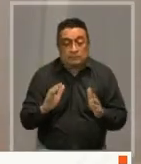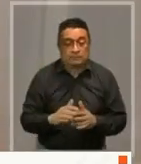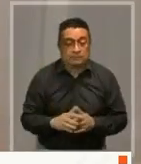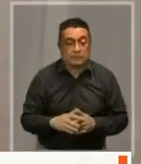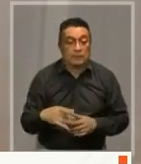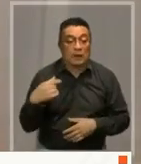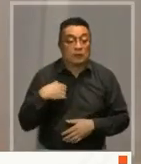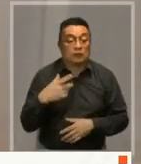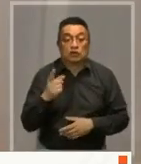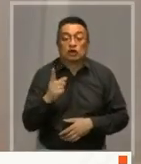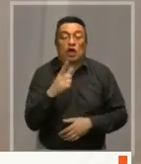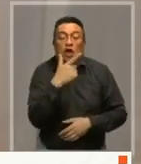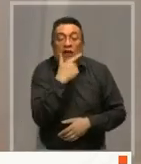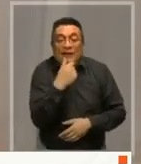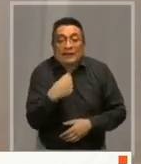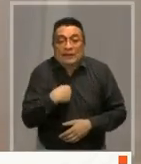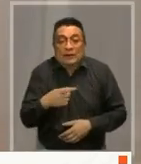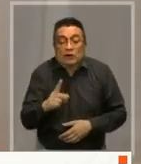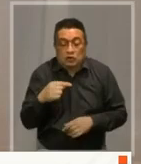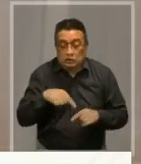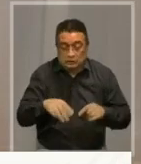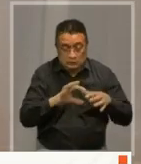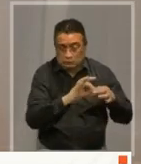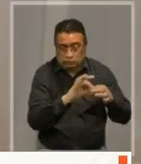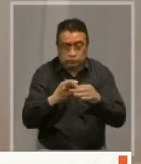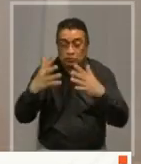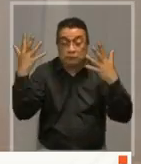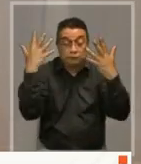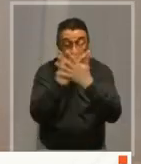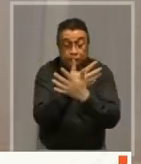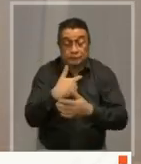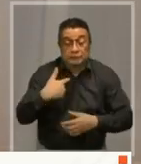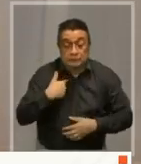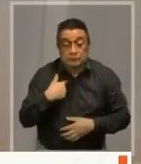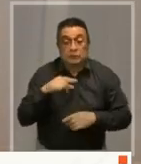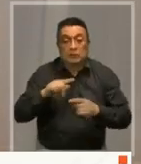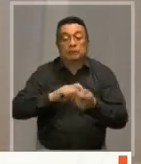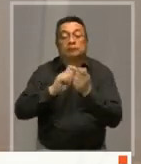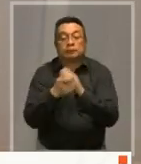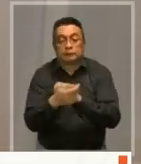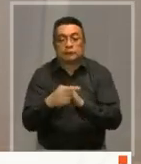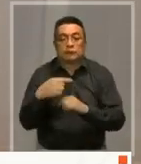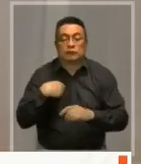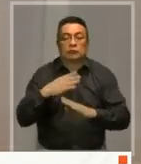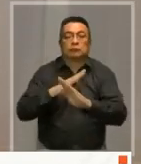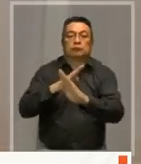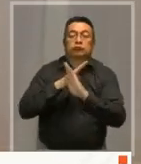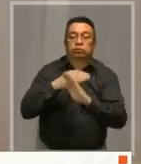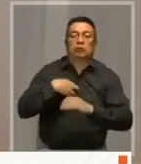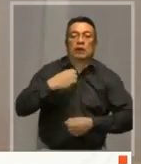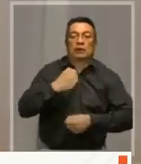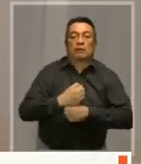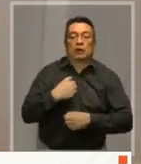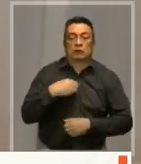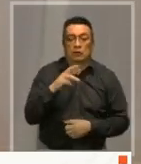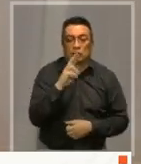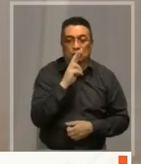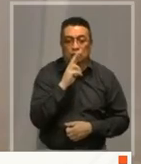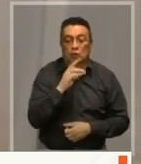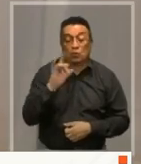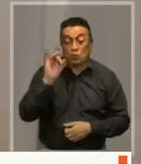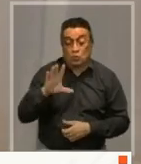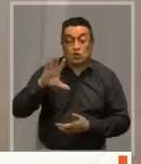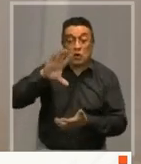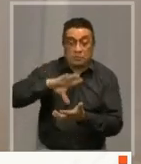Lo último que me gustaría es que un acontecimiento así, un descuido por mi parte, se convierta en el motivo de la restricción de mi trabajo en Rusia, el único país